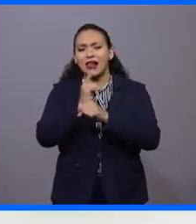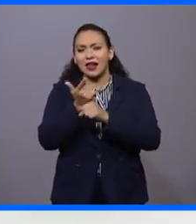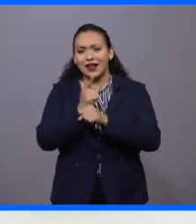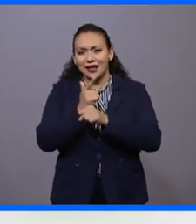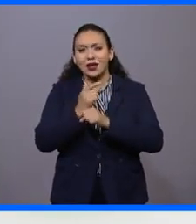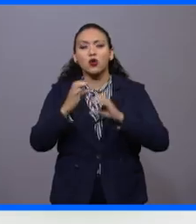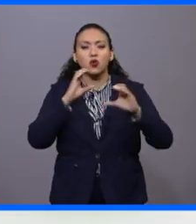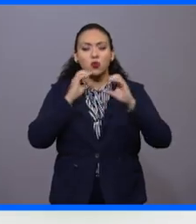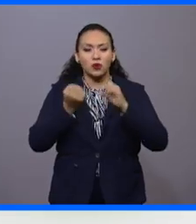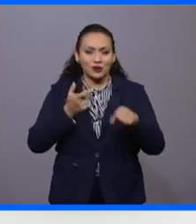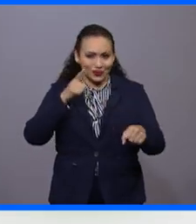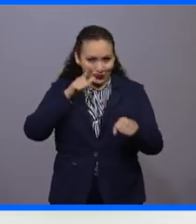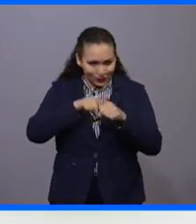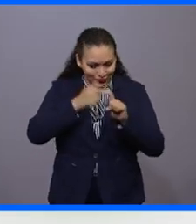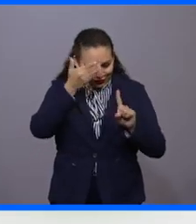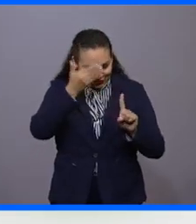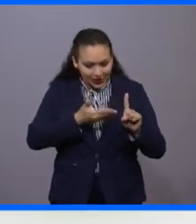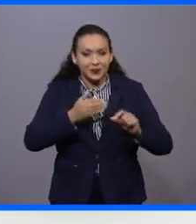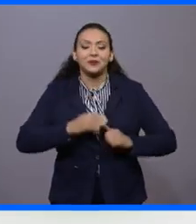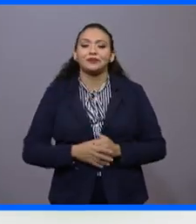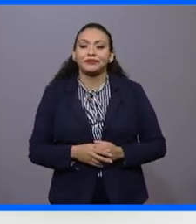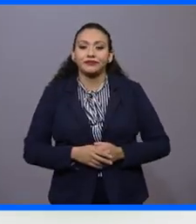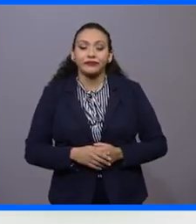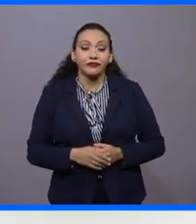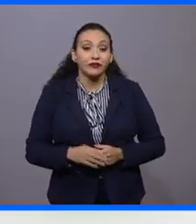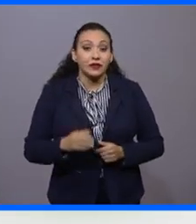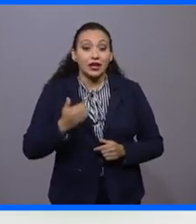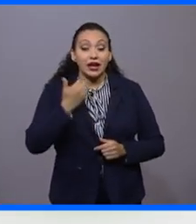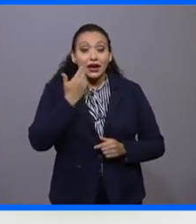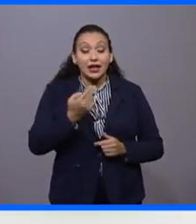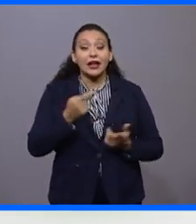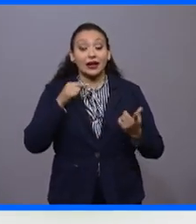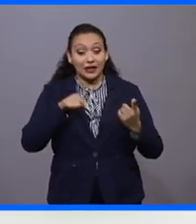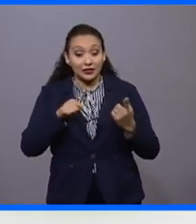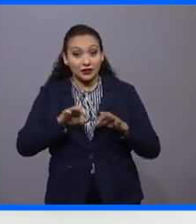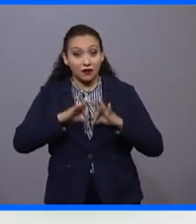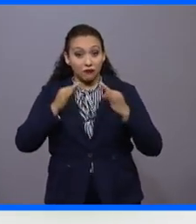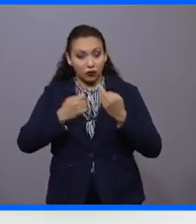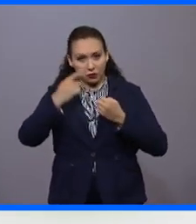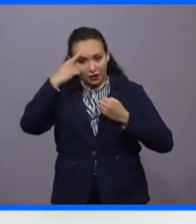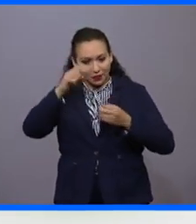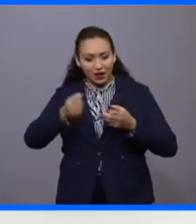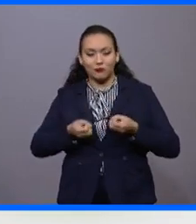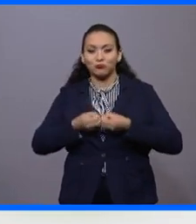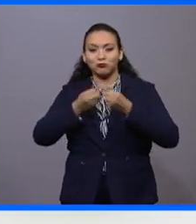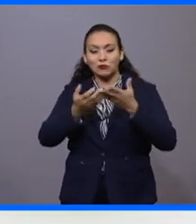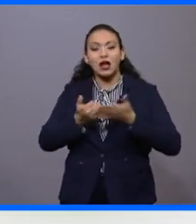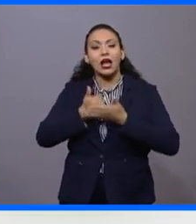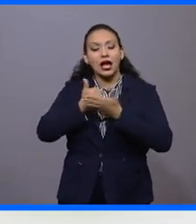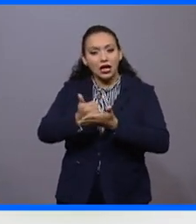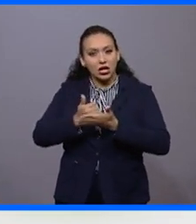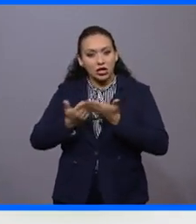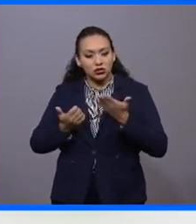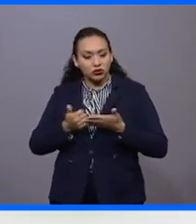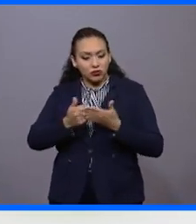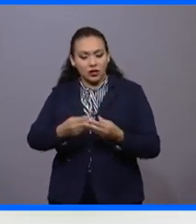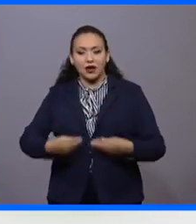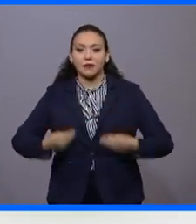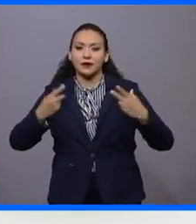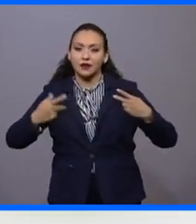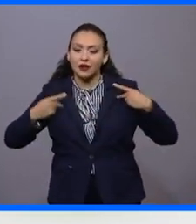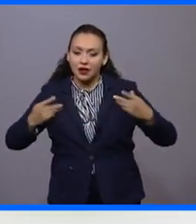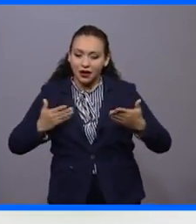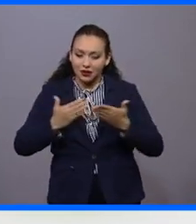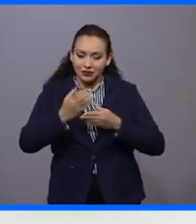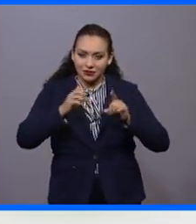en Comunicación Social con la convicción de utilizar la palabra como una herramienta para transformar realidades y abrir caminos de libertad